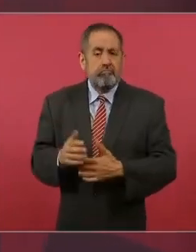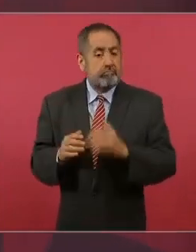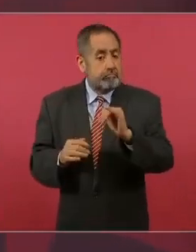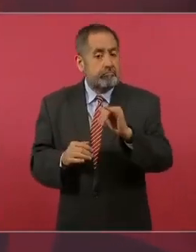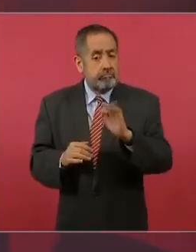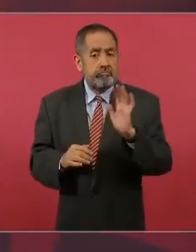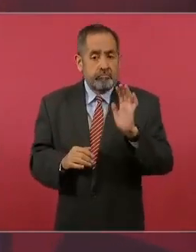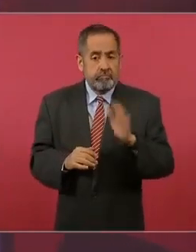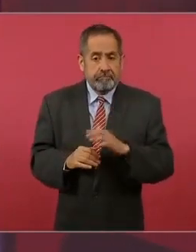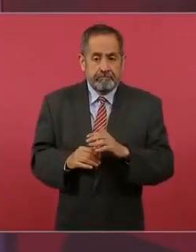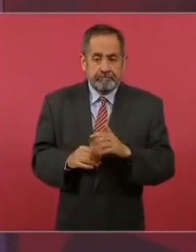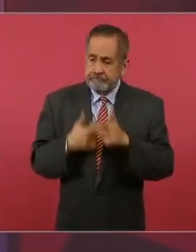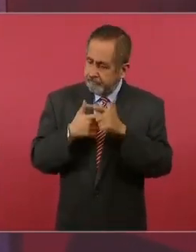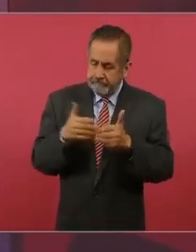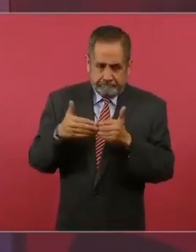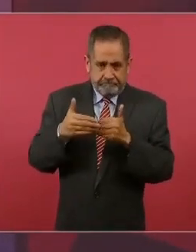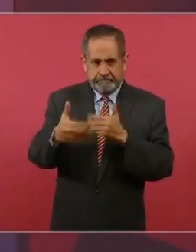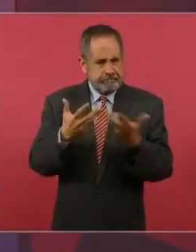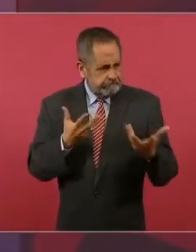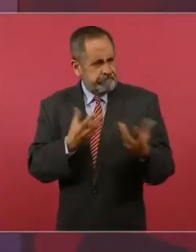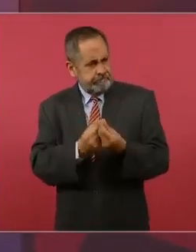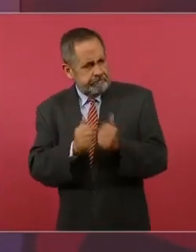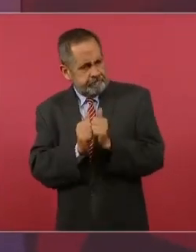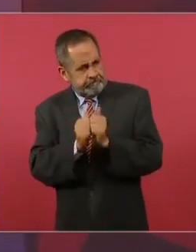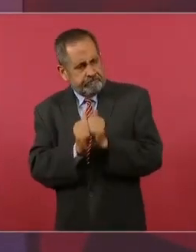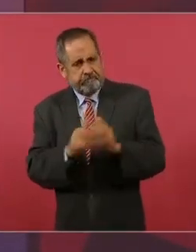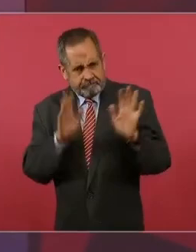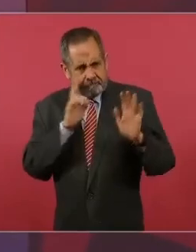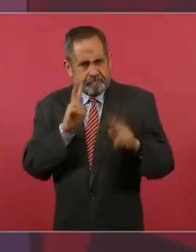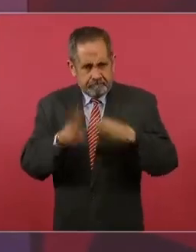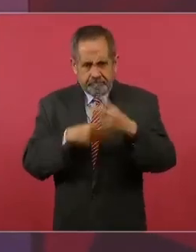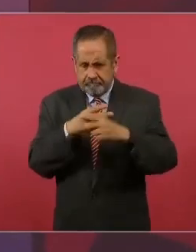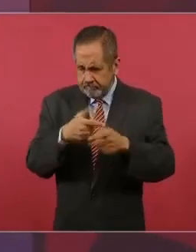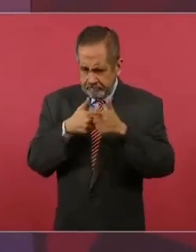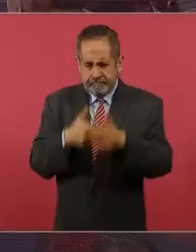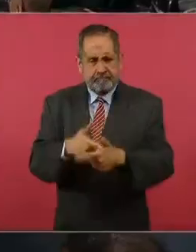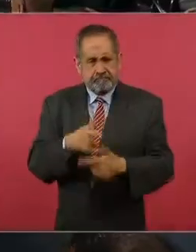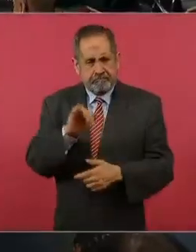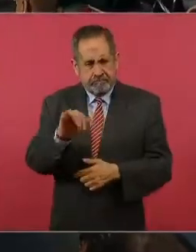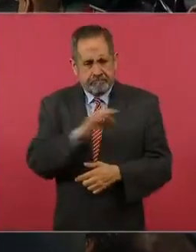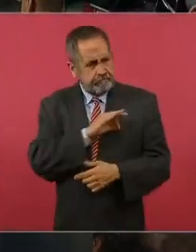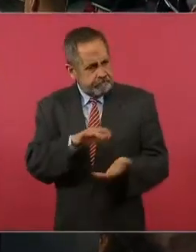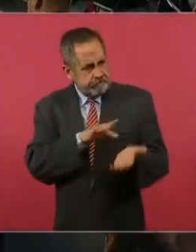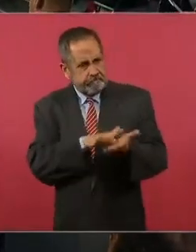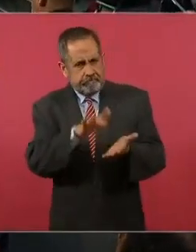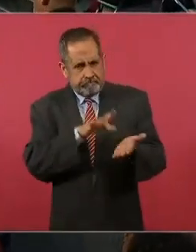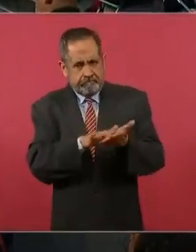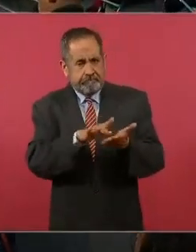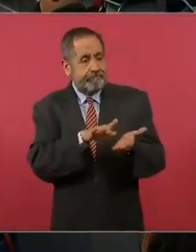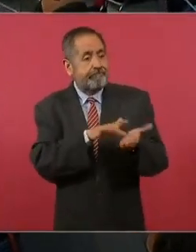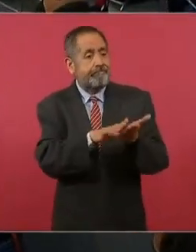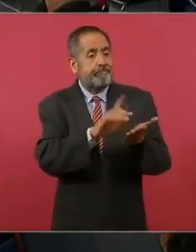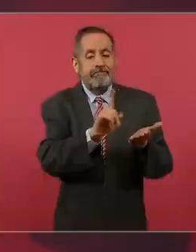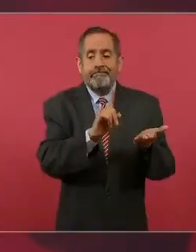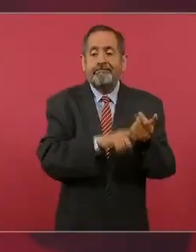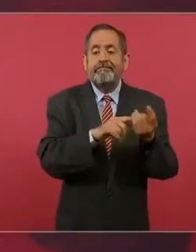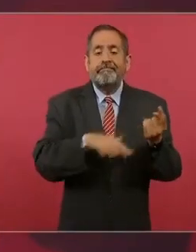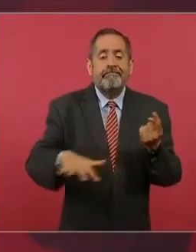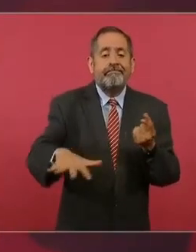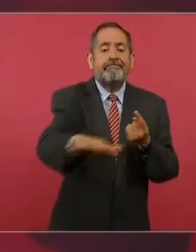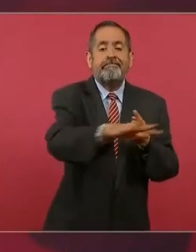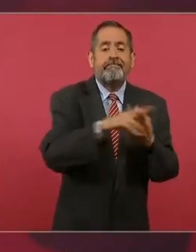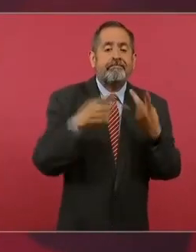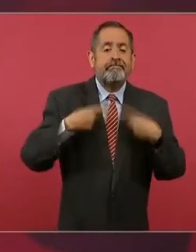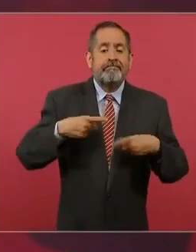Y vamos hacia adelante juntos, y lo vamos a apoyar, porque es apoyar al pueblo